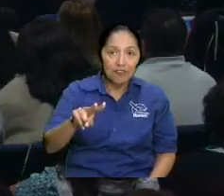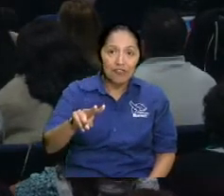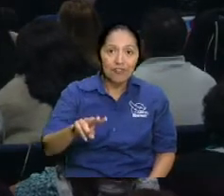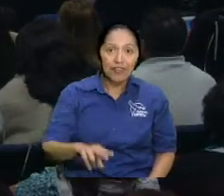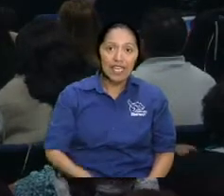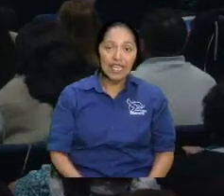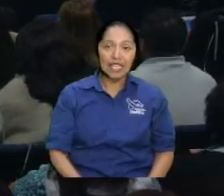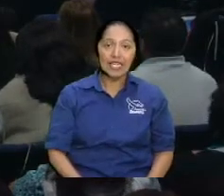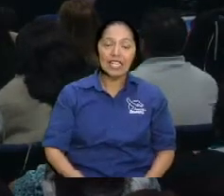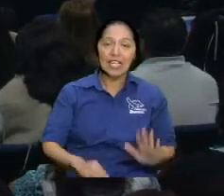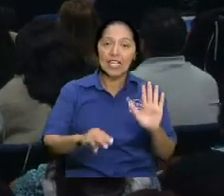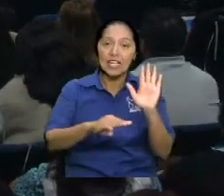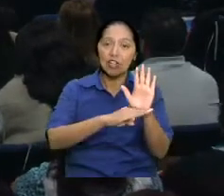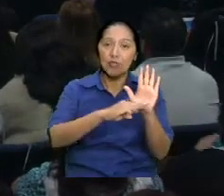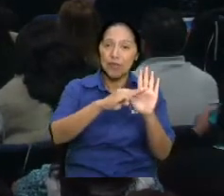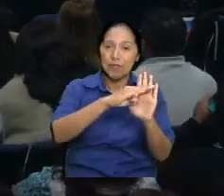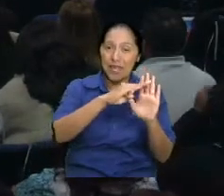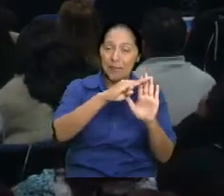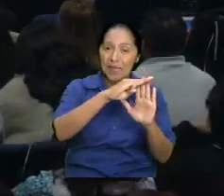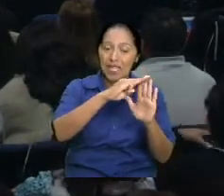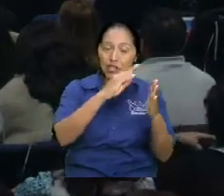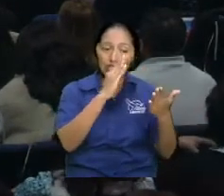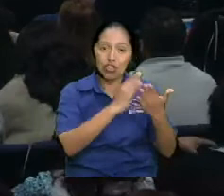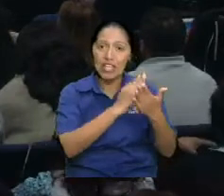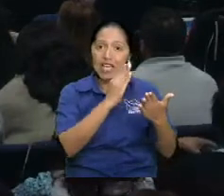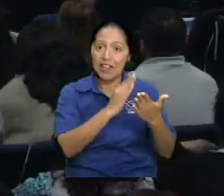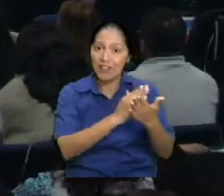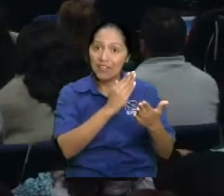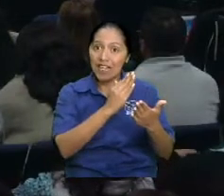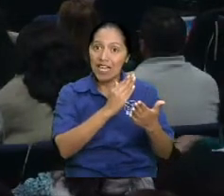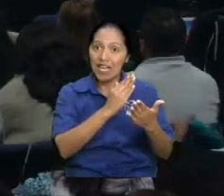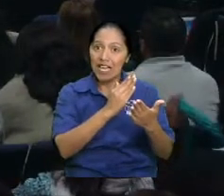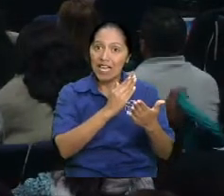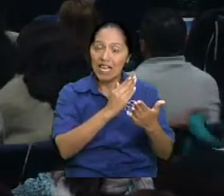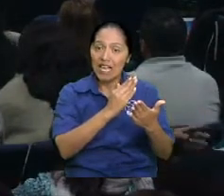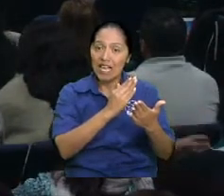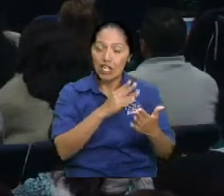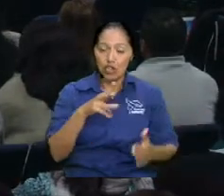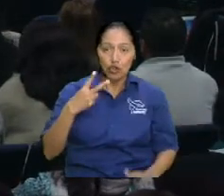metidos en nuestro corazón y tienen que ser puestos en práctica.